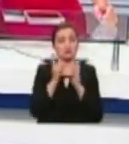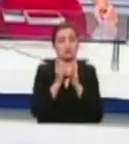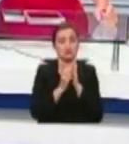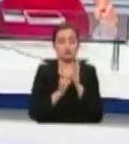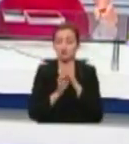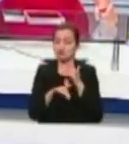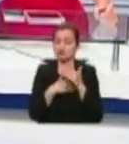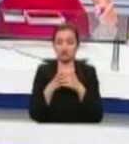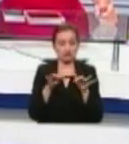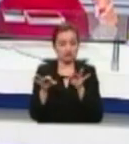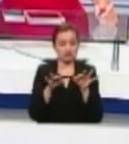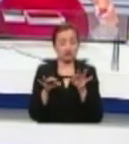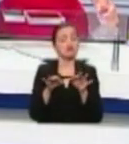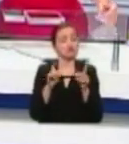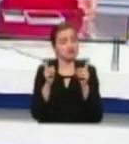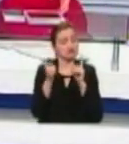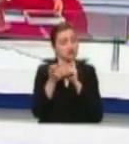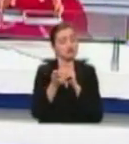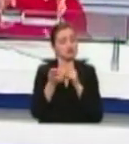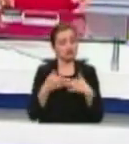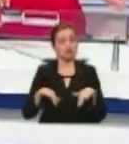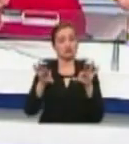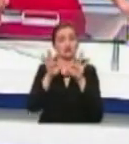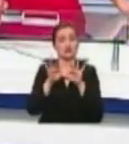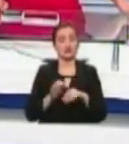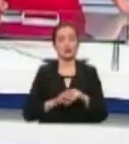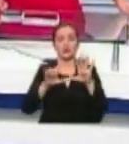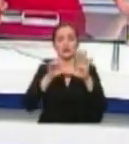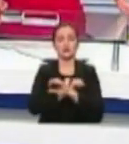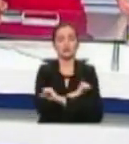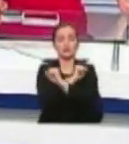cómo ocurrieron los hechos. Vamos cambiando, eso es importante.